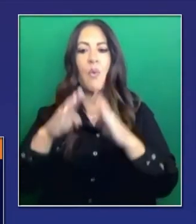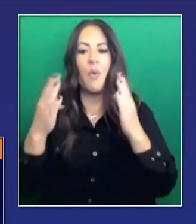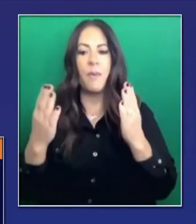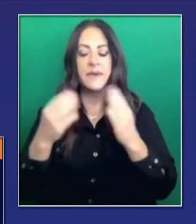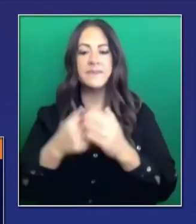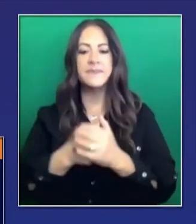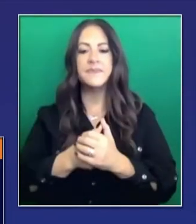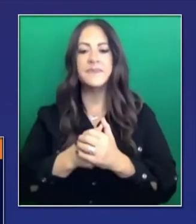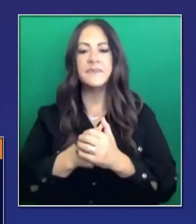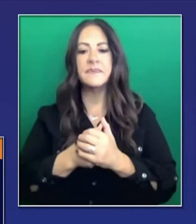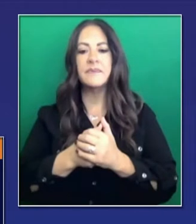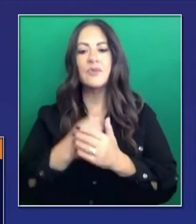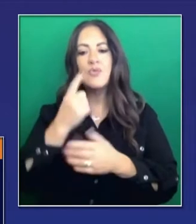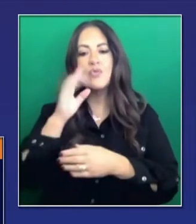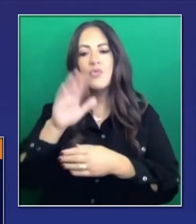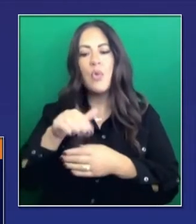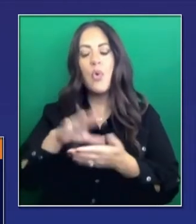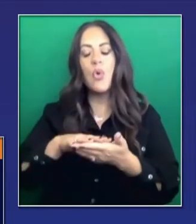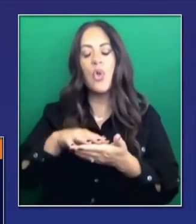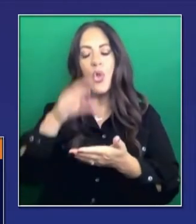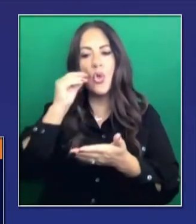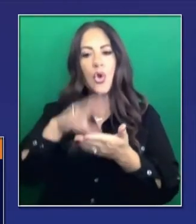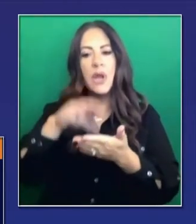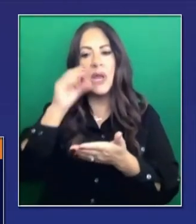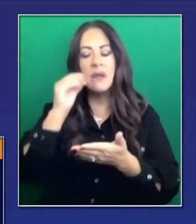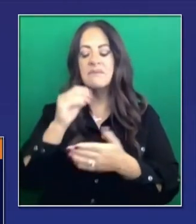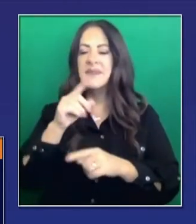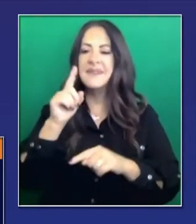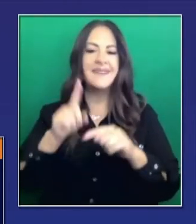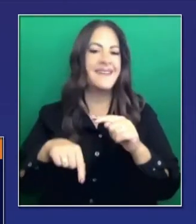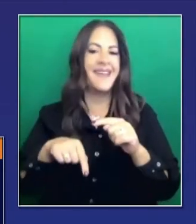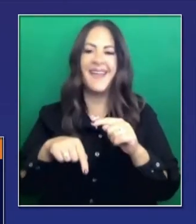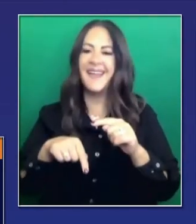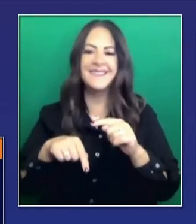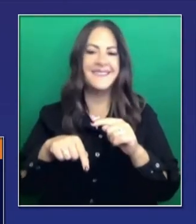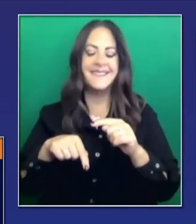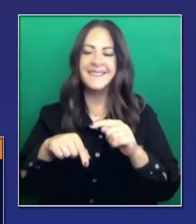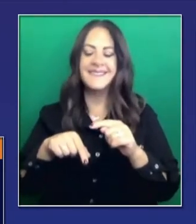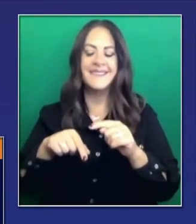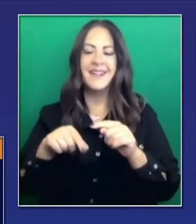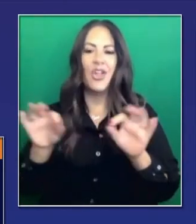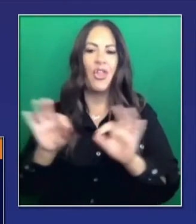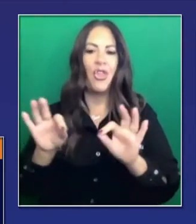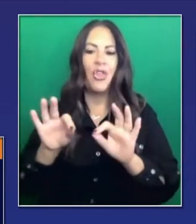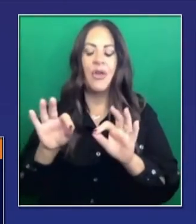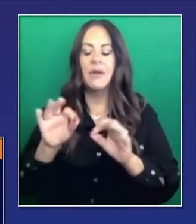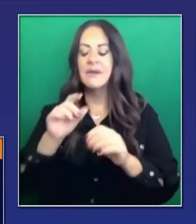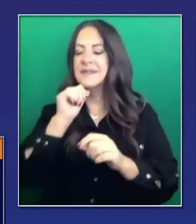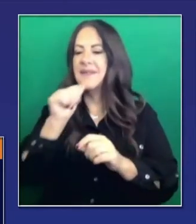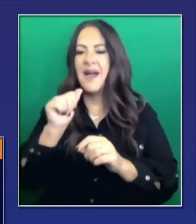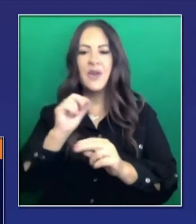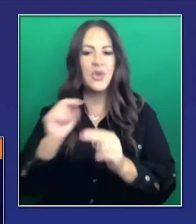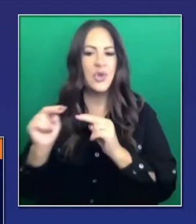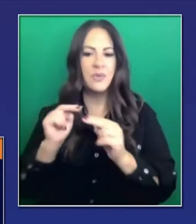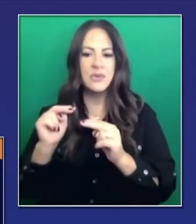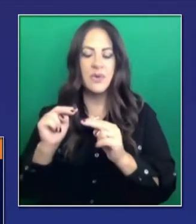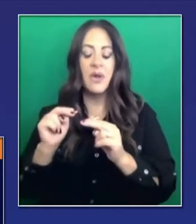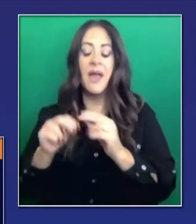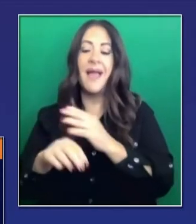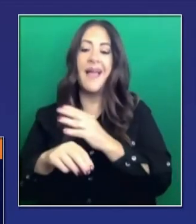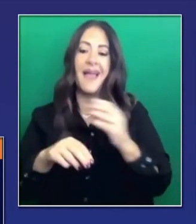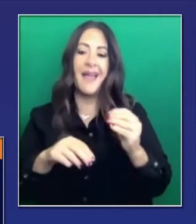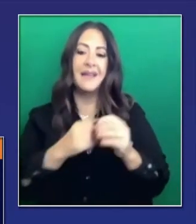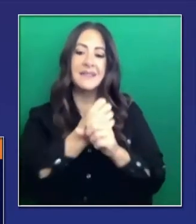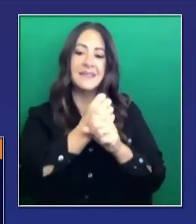relación a aprendizaje, sobra decir que es algo no negociable, pero tampoco es la seguridad. Esta ha